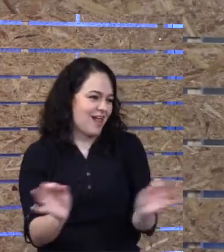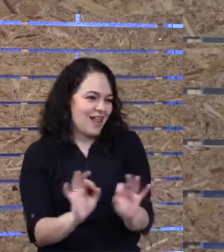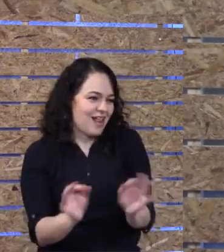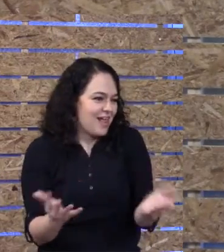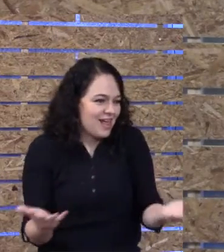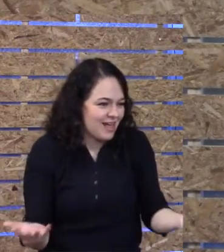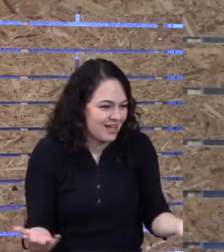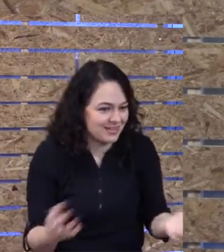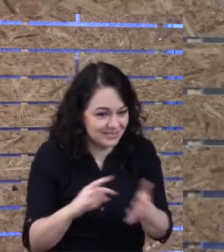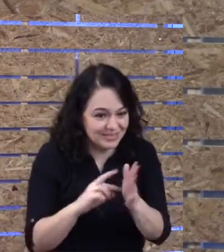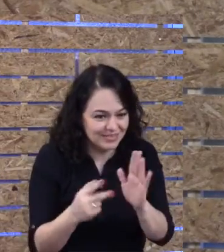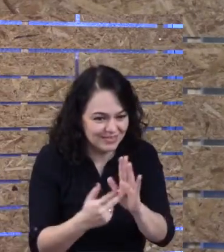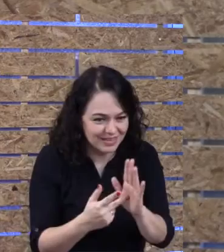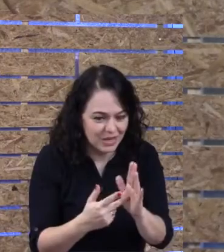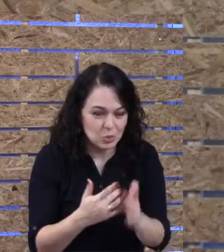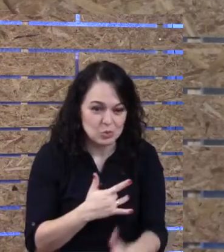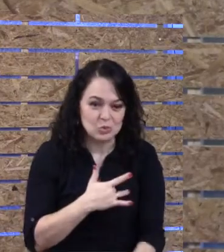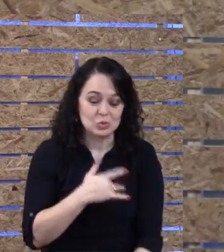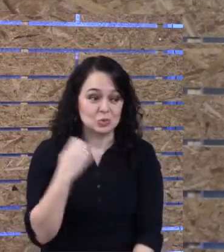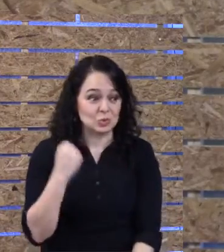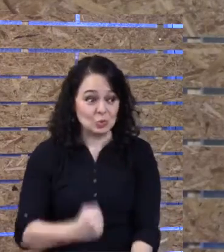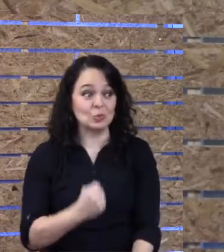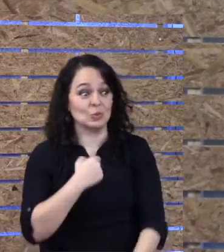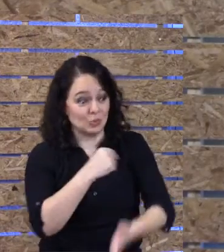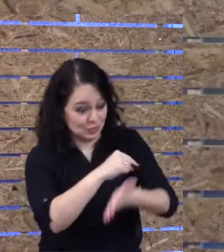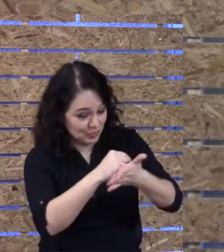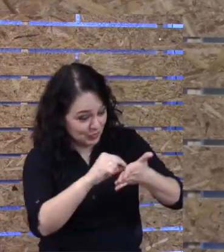¿No les parece que es bastante confrontador esa frase?